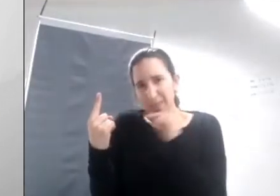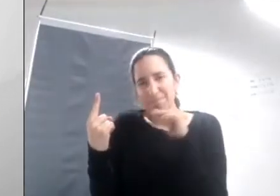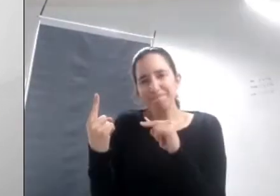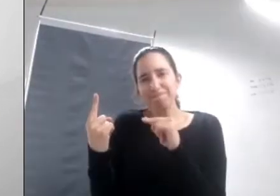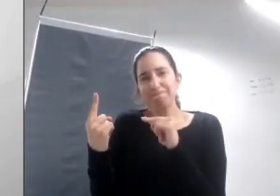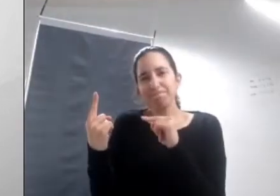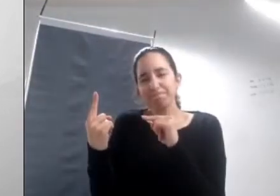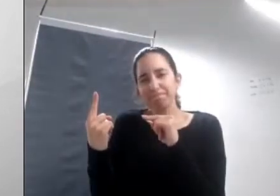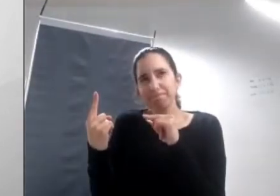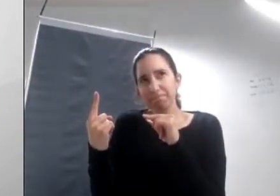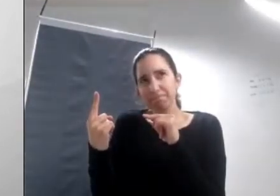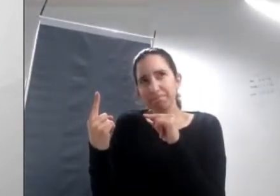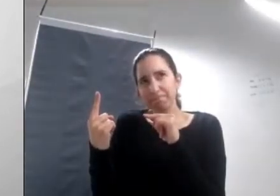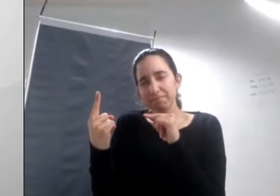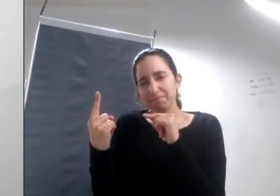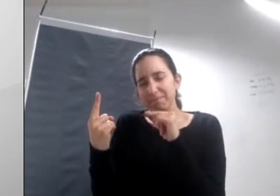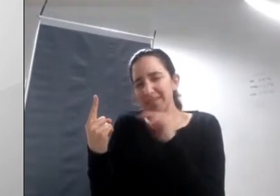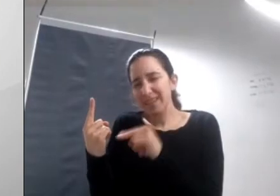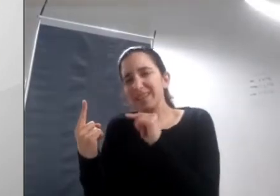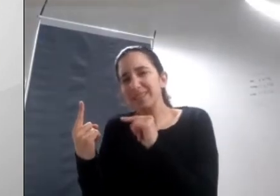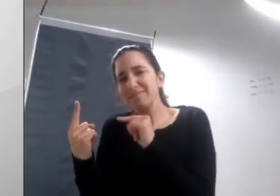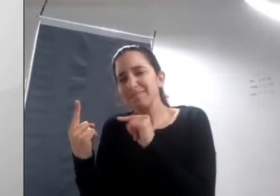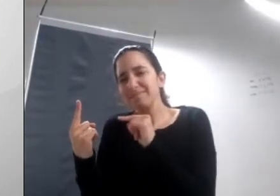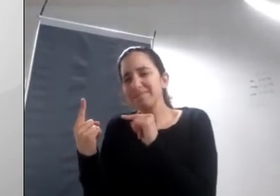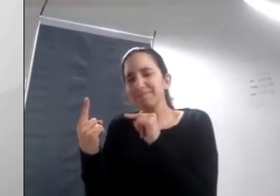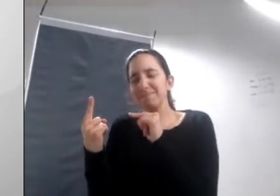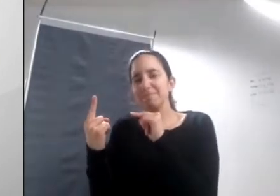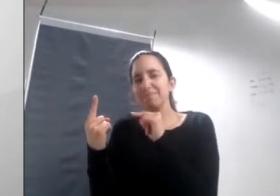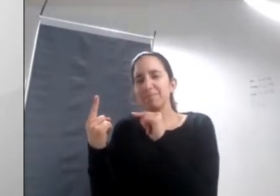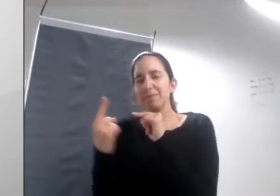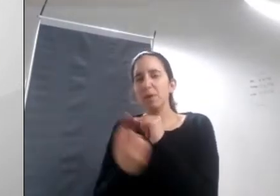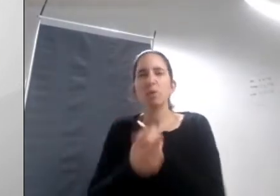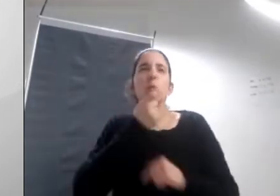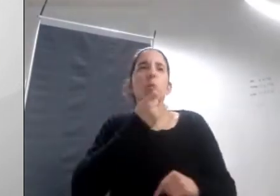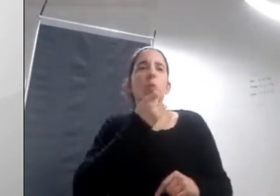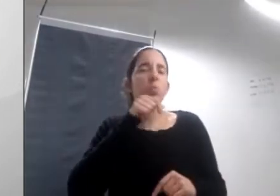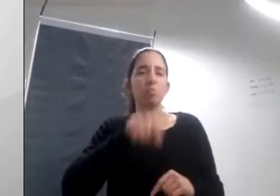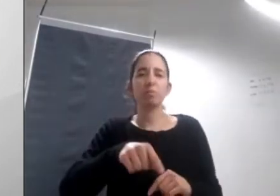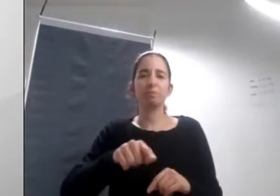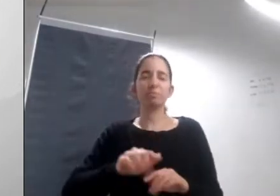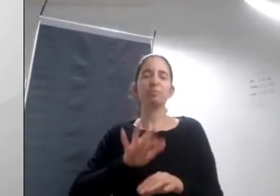El individuo no es, como en todos los demás animales,